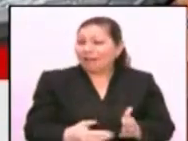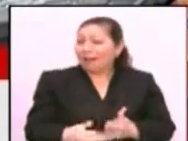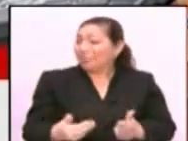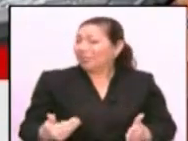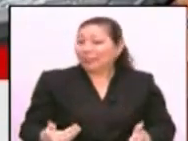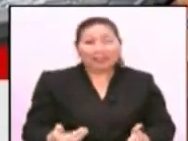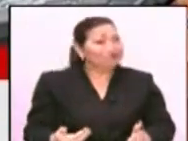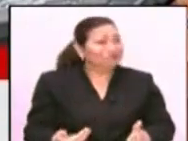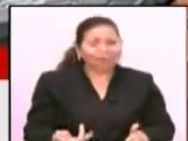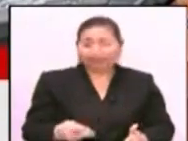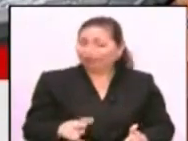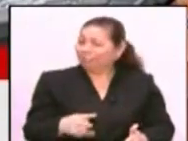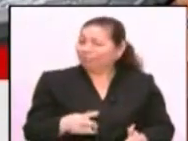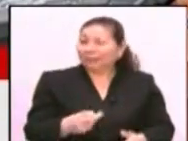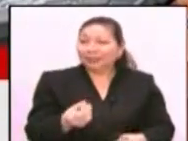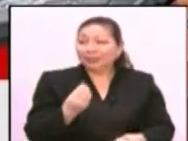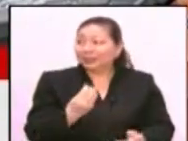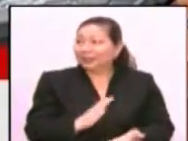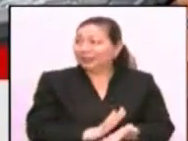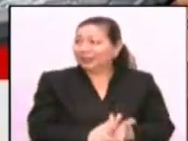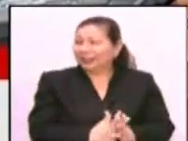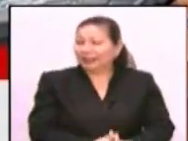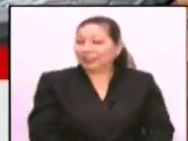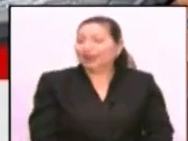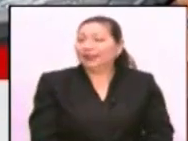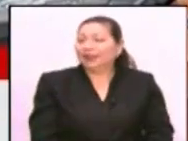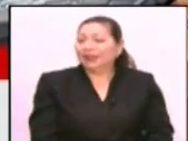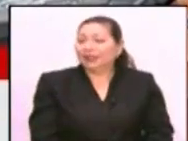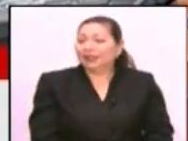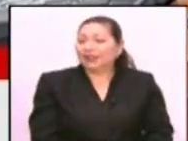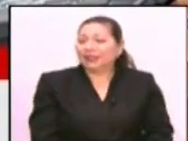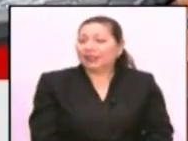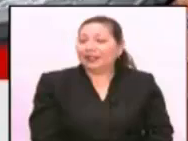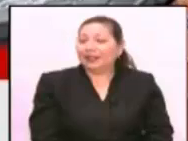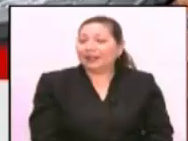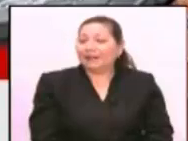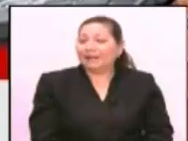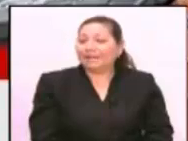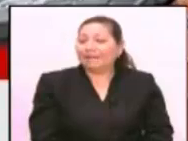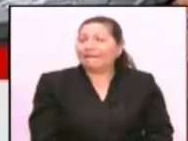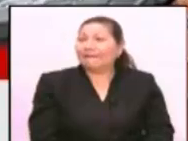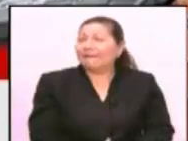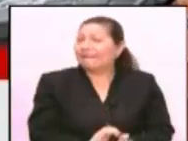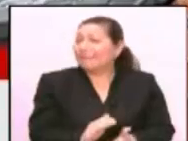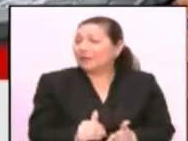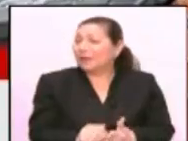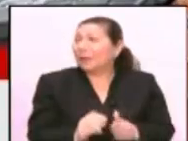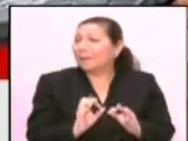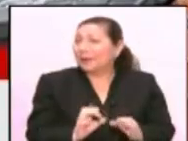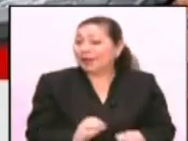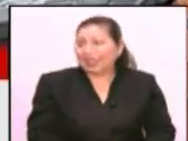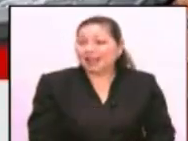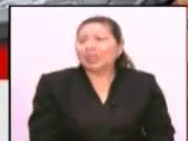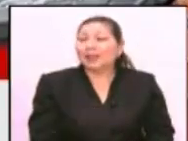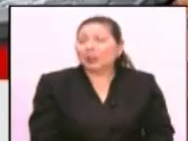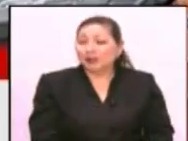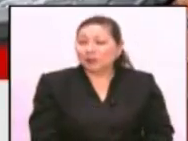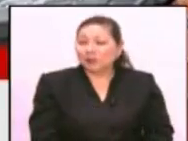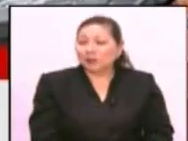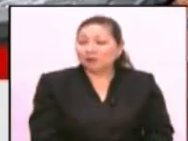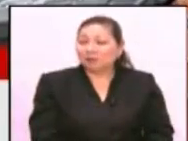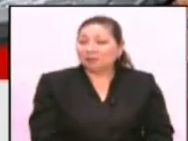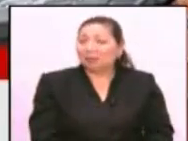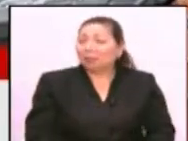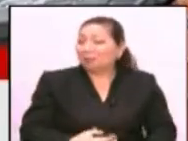No crecemos en temas de alimentos. que casi todos son peligrosos y agresivos,